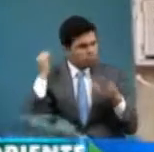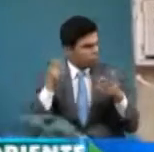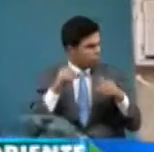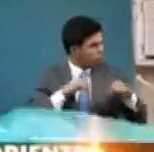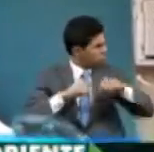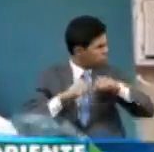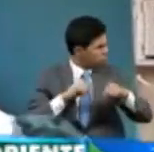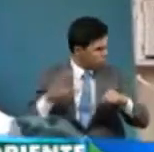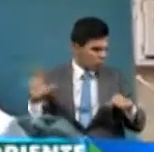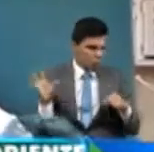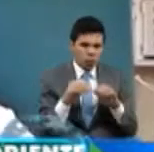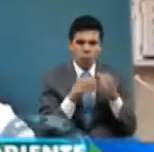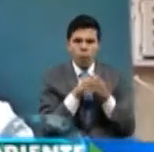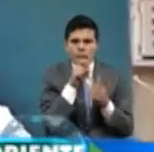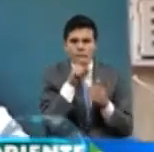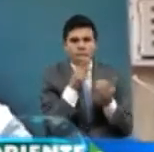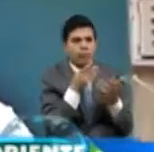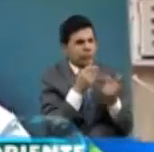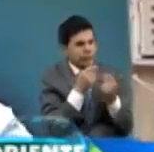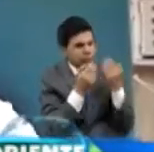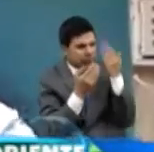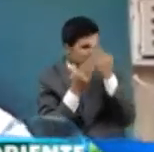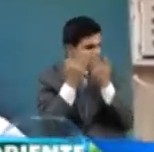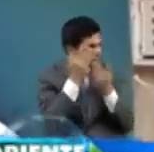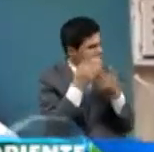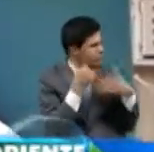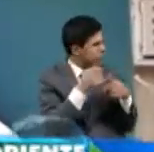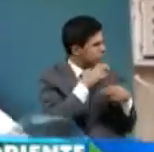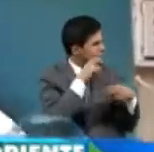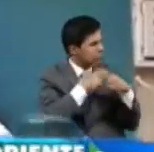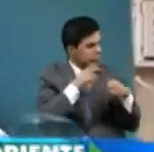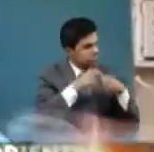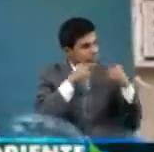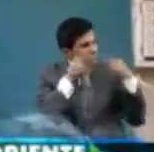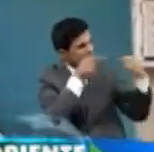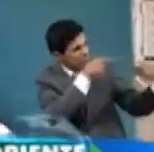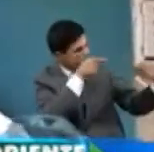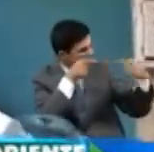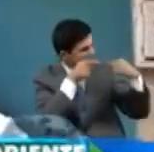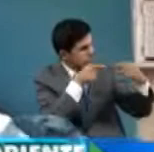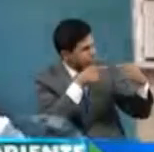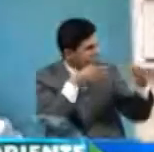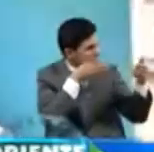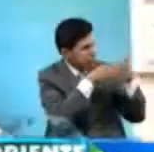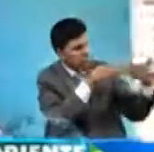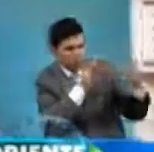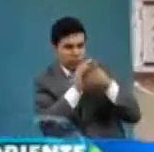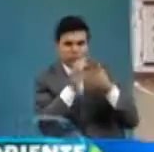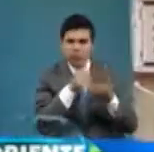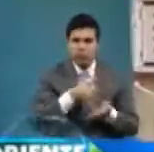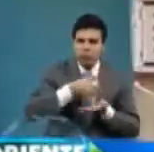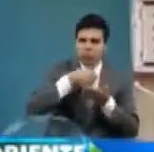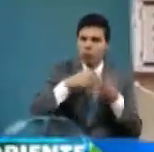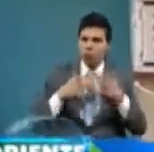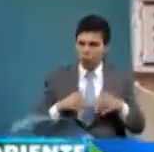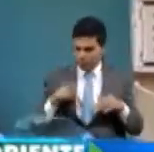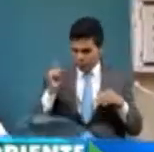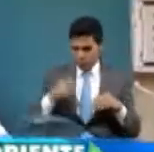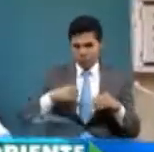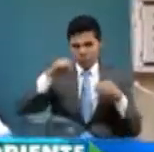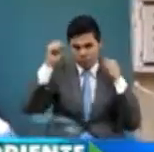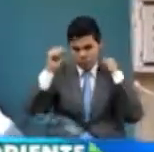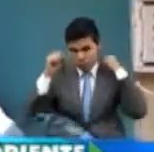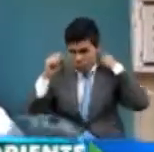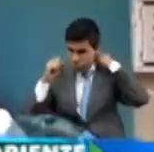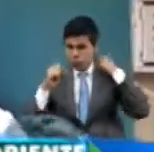que tiene una espinita con nosotros, creo, entonces esos partidos hay que ganar, y el clásico sea en Copa, lo que sea, hay que ganarlo siempre. Sí, eso es lo que hay, hemos ganado